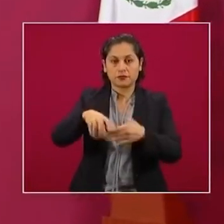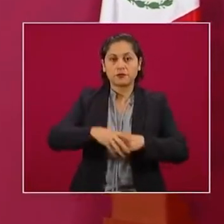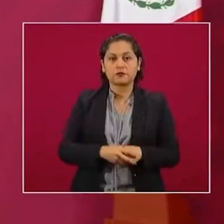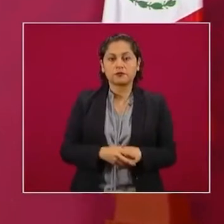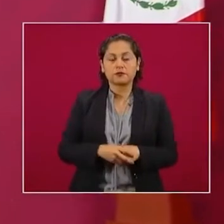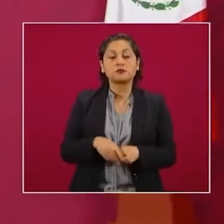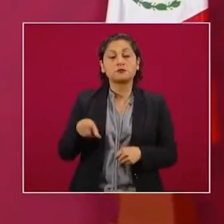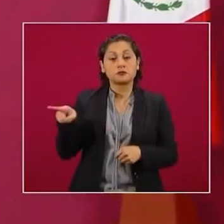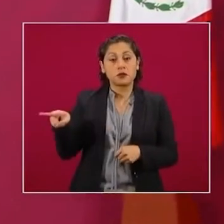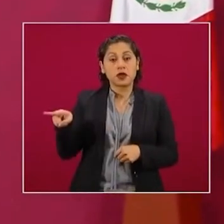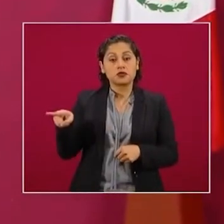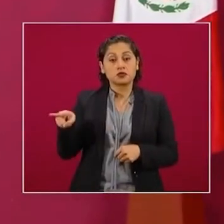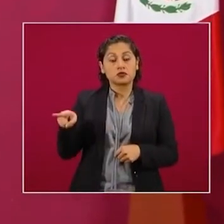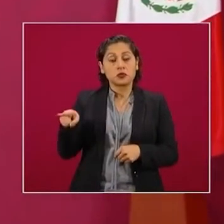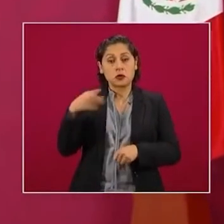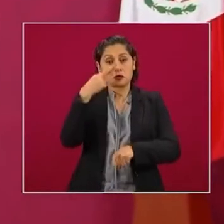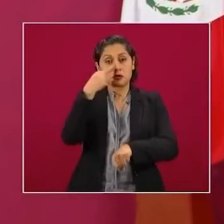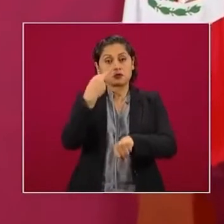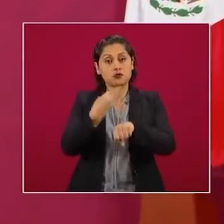encargada de la transparencia,